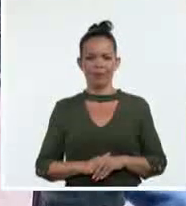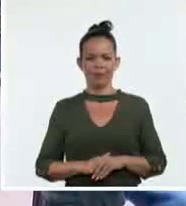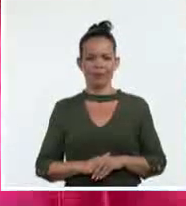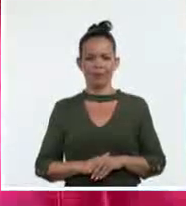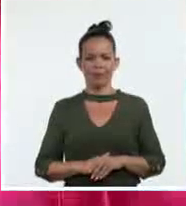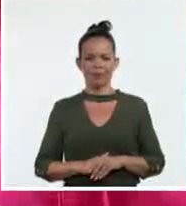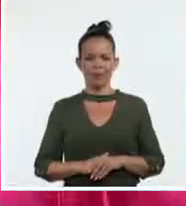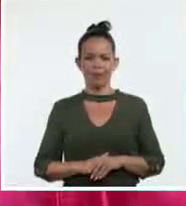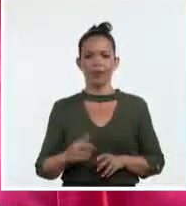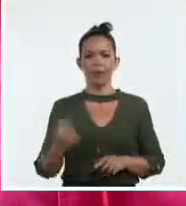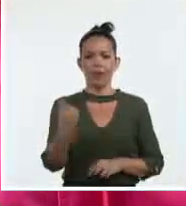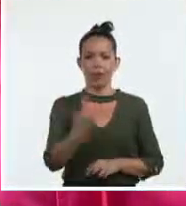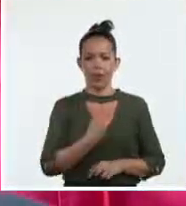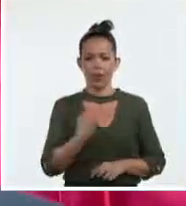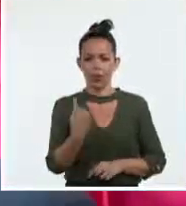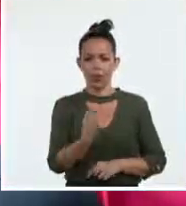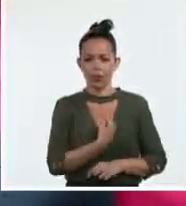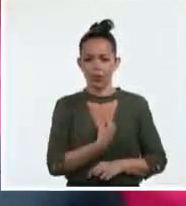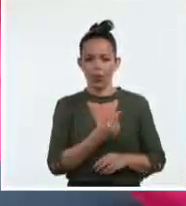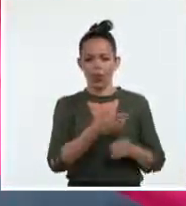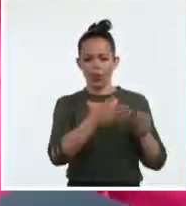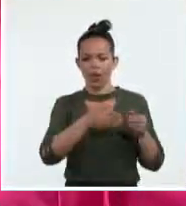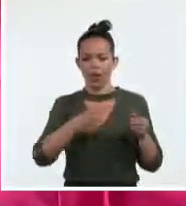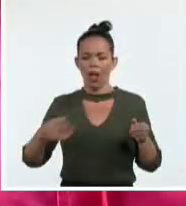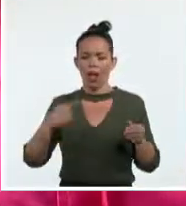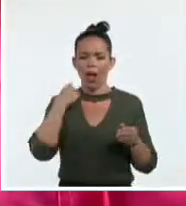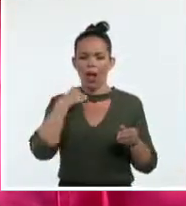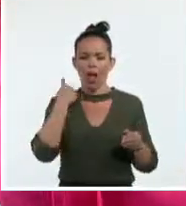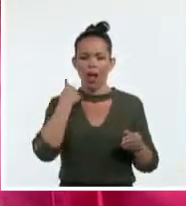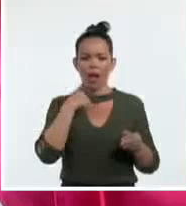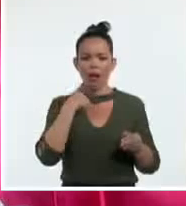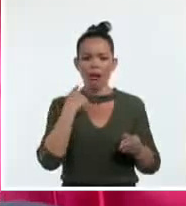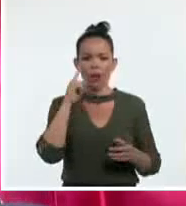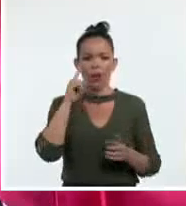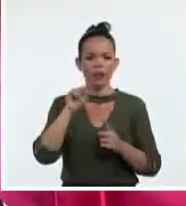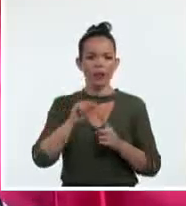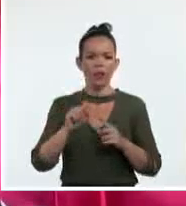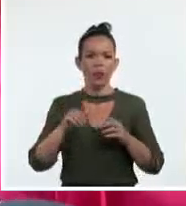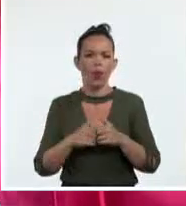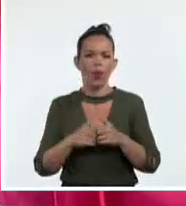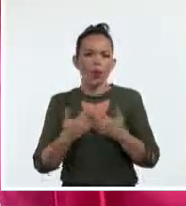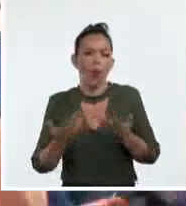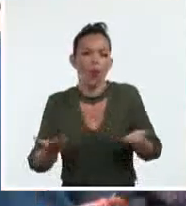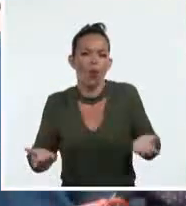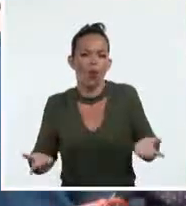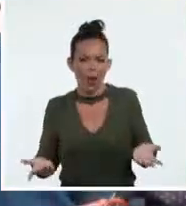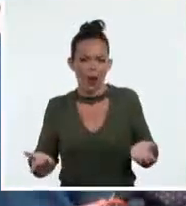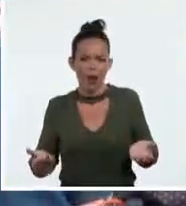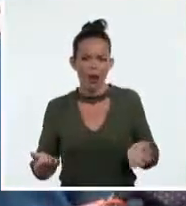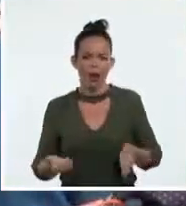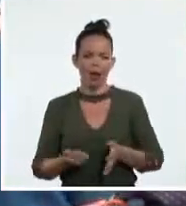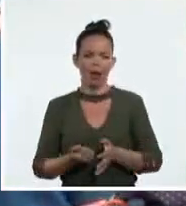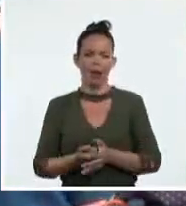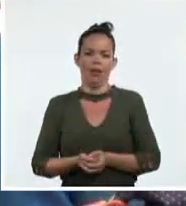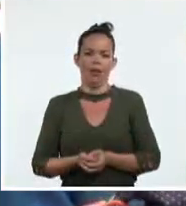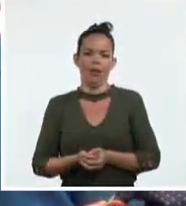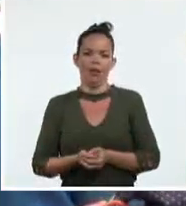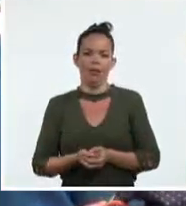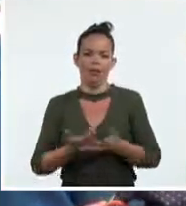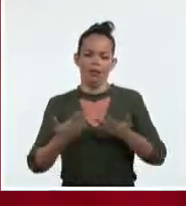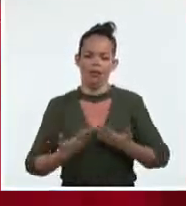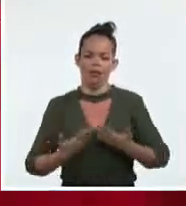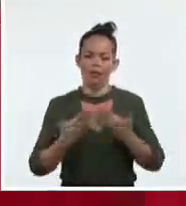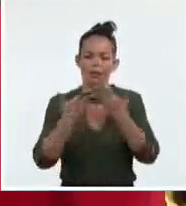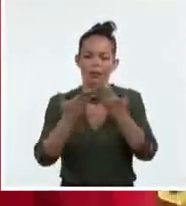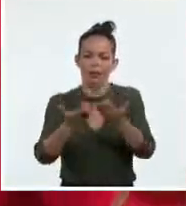Eso es lo que hemos hecho durante todos estos años, tratar de acercar a este público de Cienfuegos y de